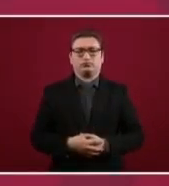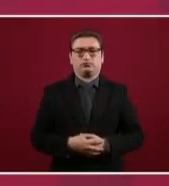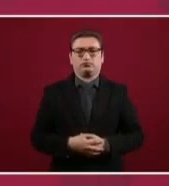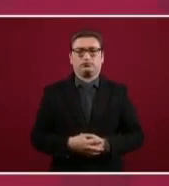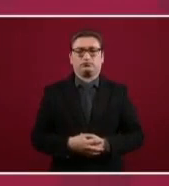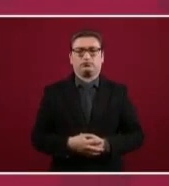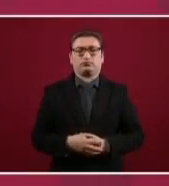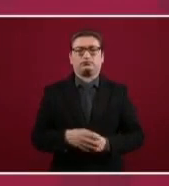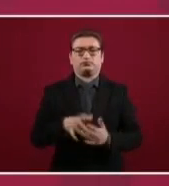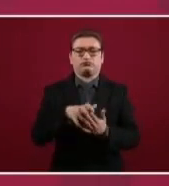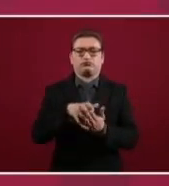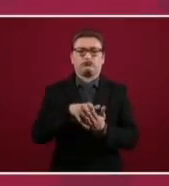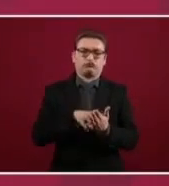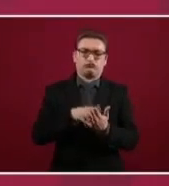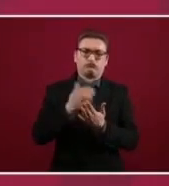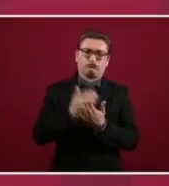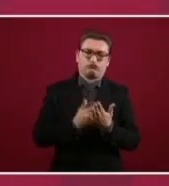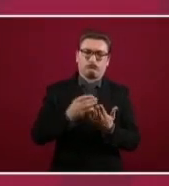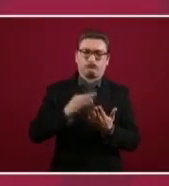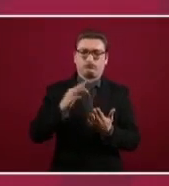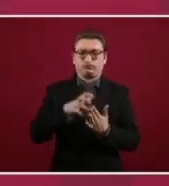vamos a ahorrar